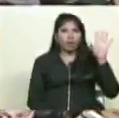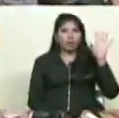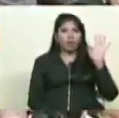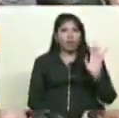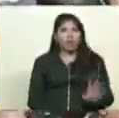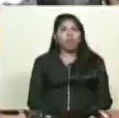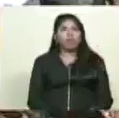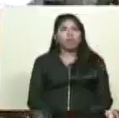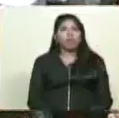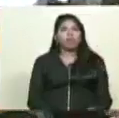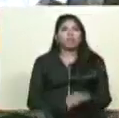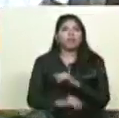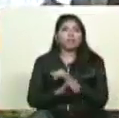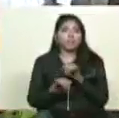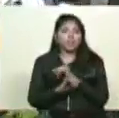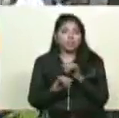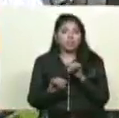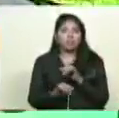para terminar,